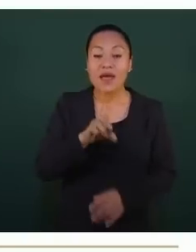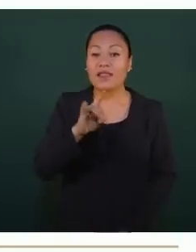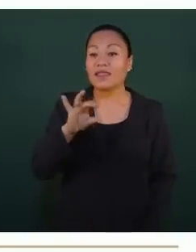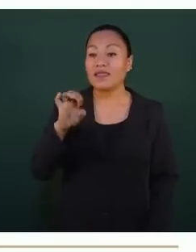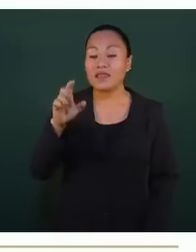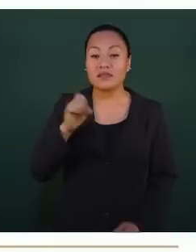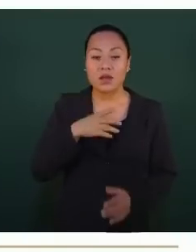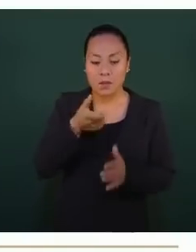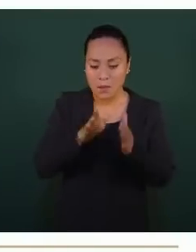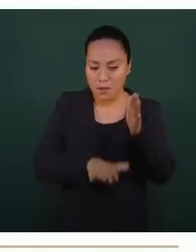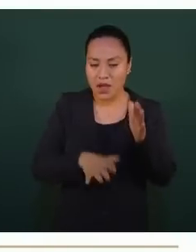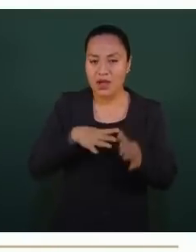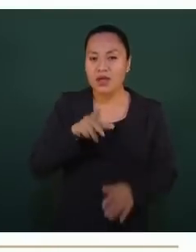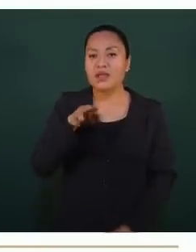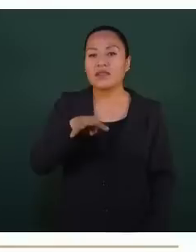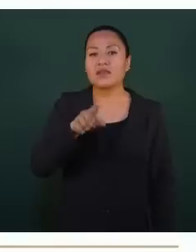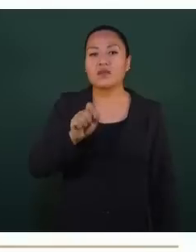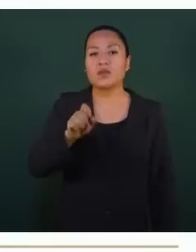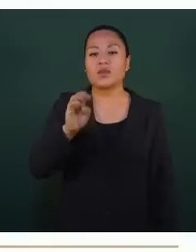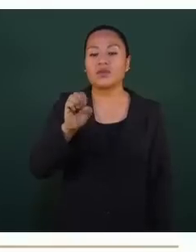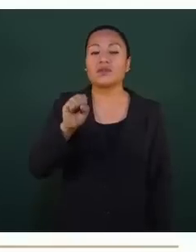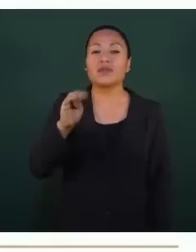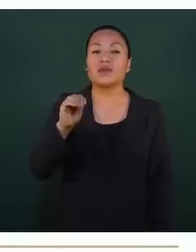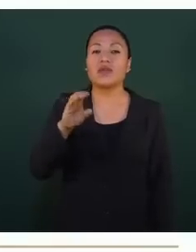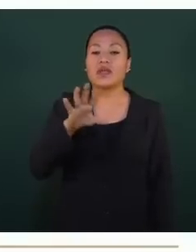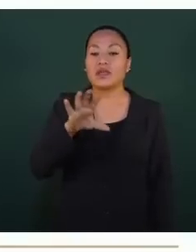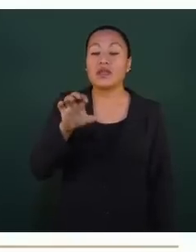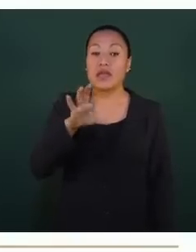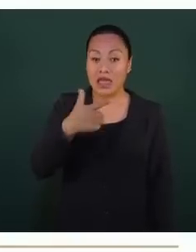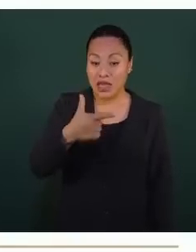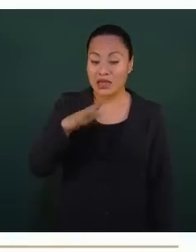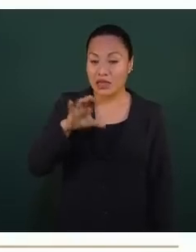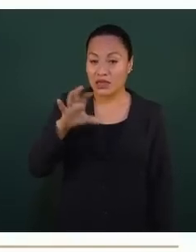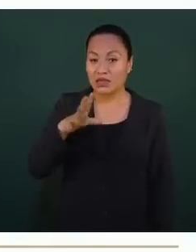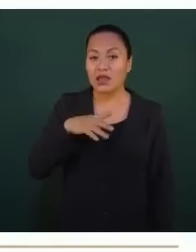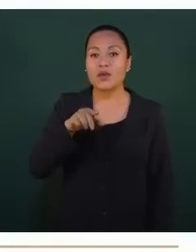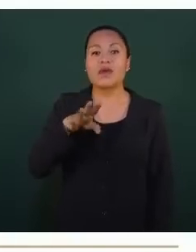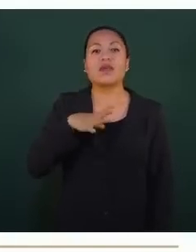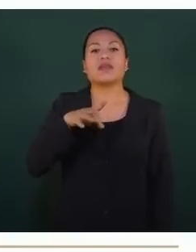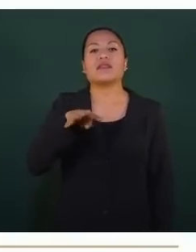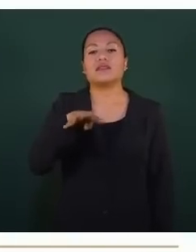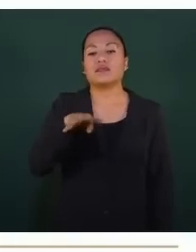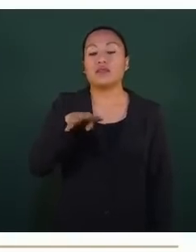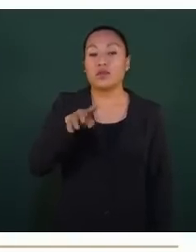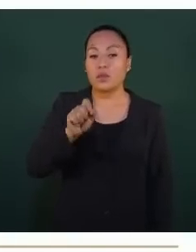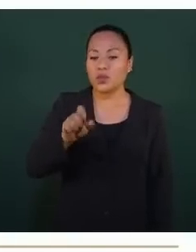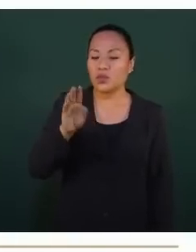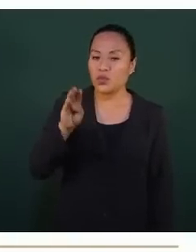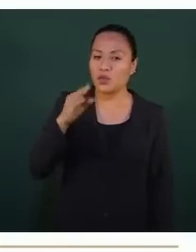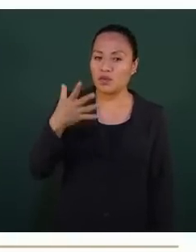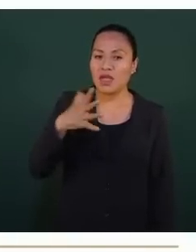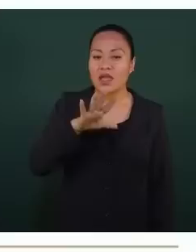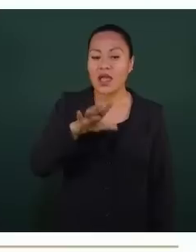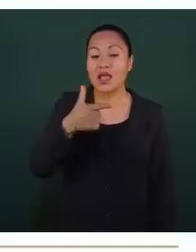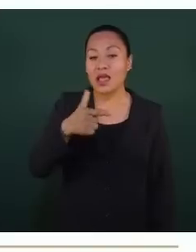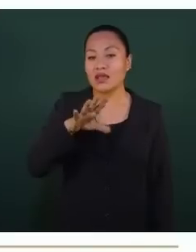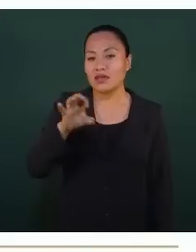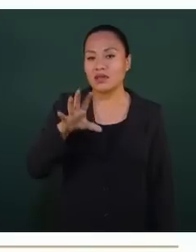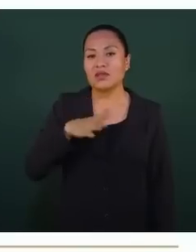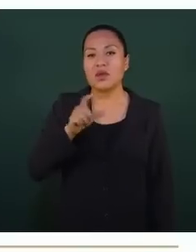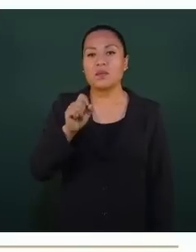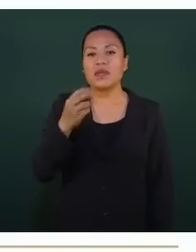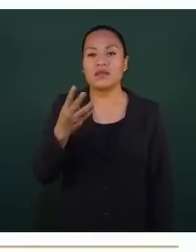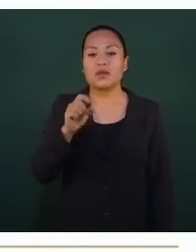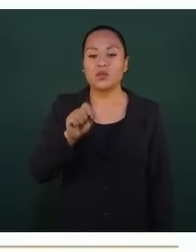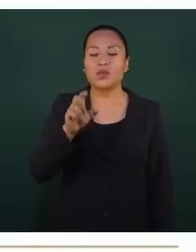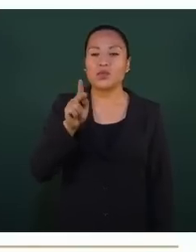económico, 19.69 G500 en Querétaro, Querétaro, y 19.99 de G500 también en